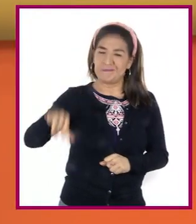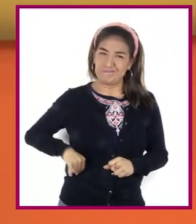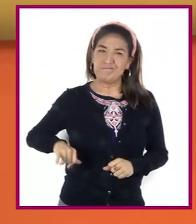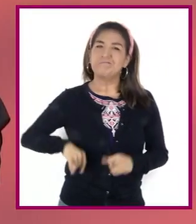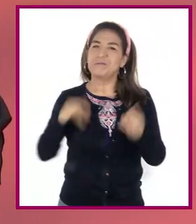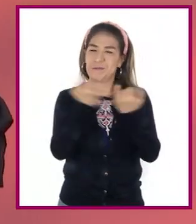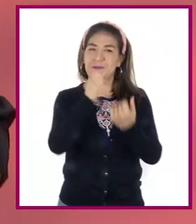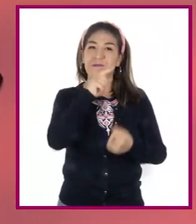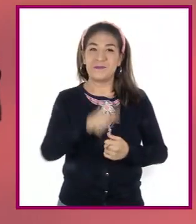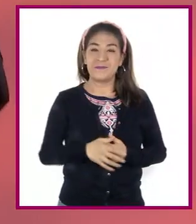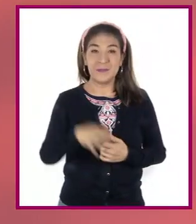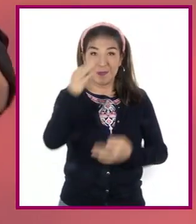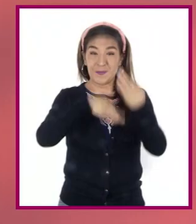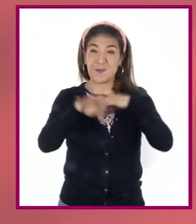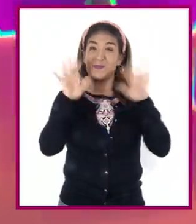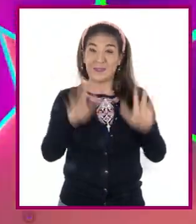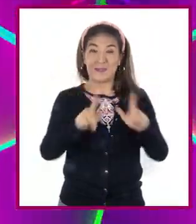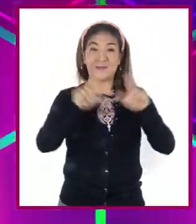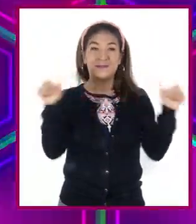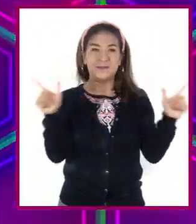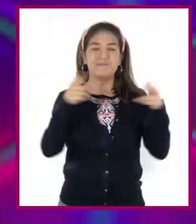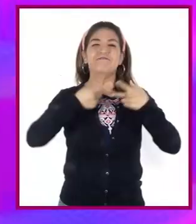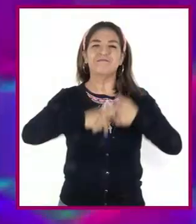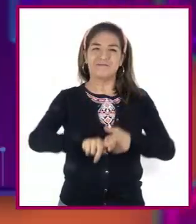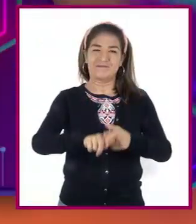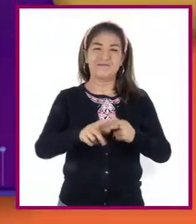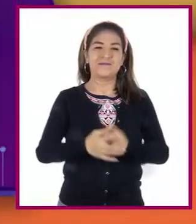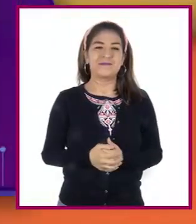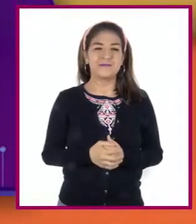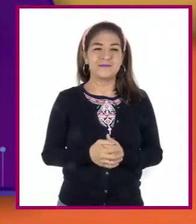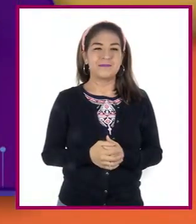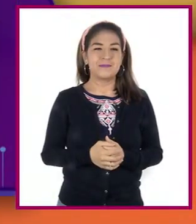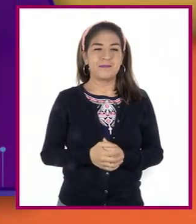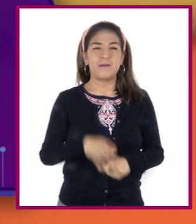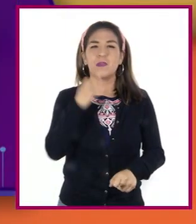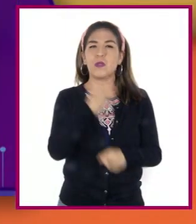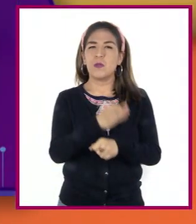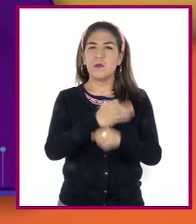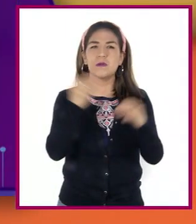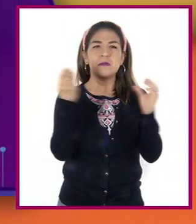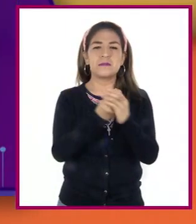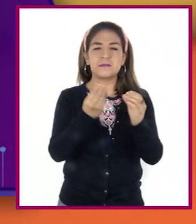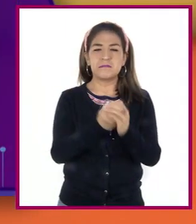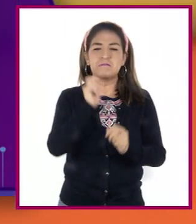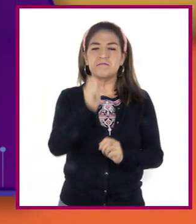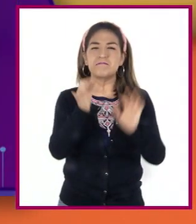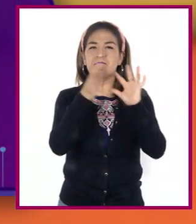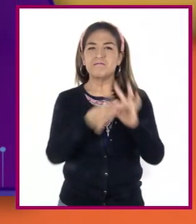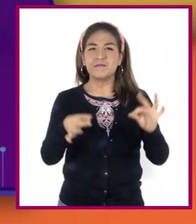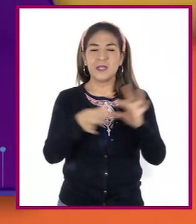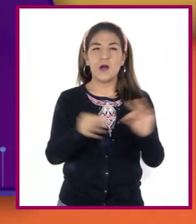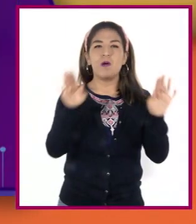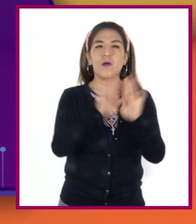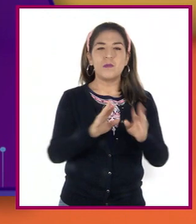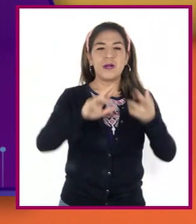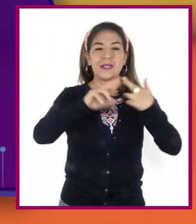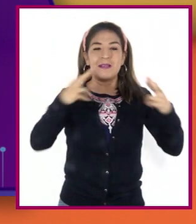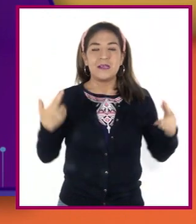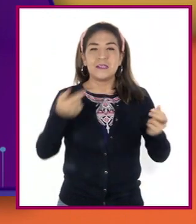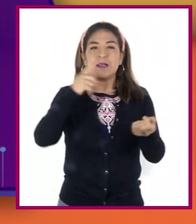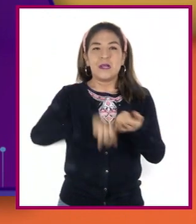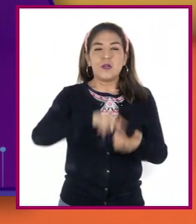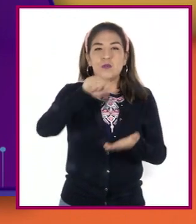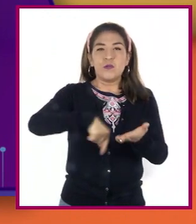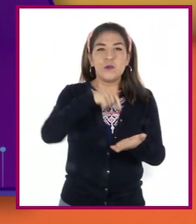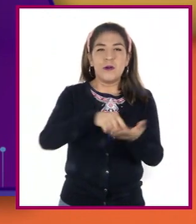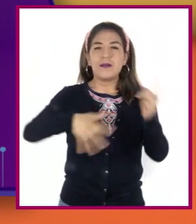¿Listas y listos? Bien, iniciemos. A lo largo de esta sesión nos dedicaremos a argumentar sobre la relación entre espacios